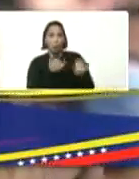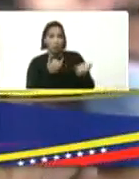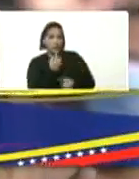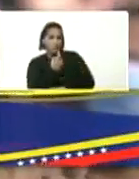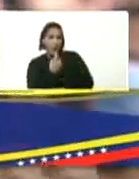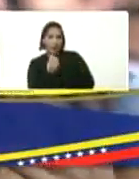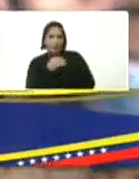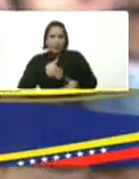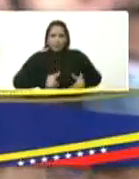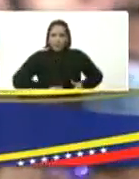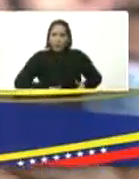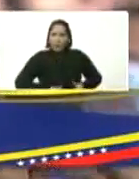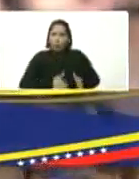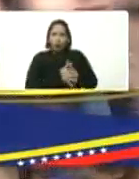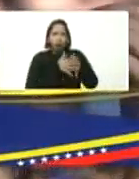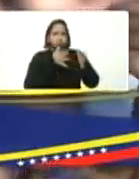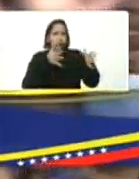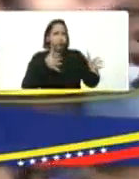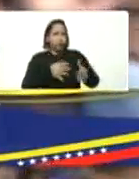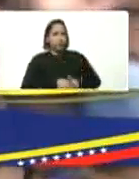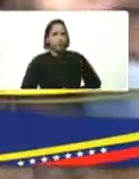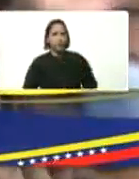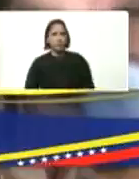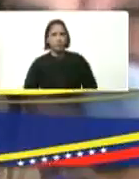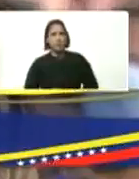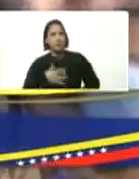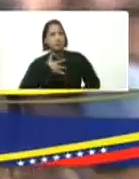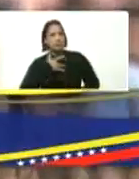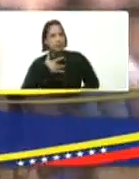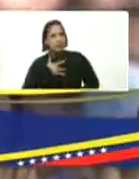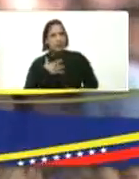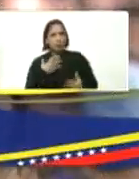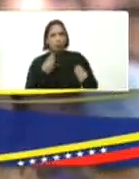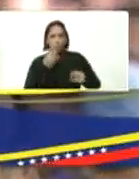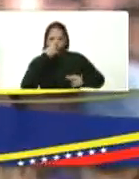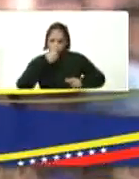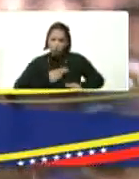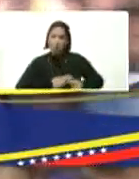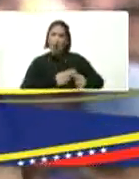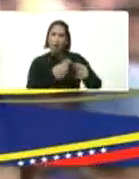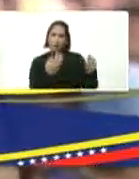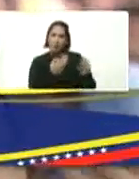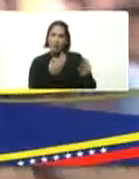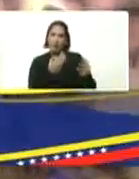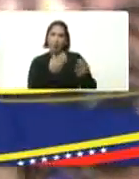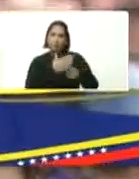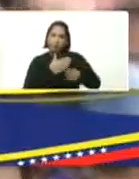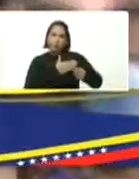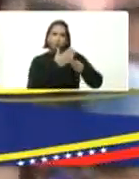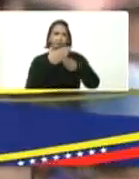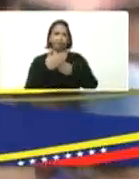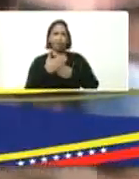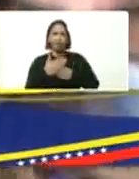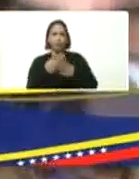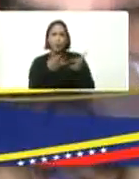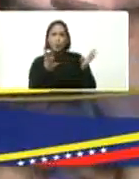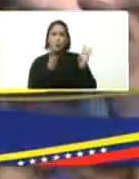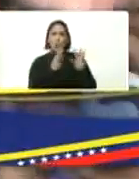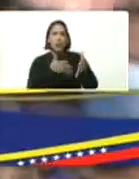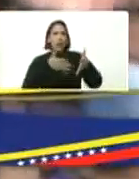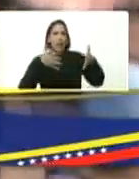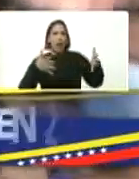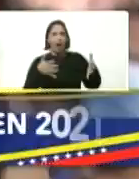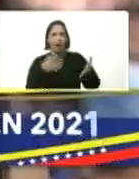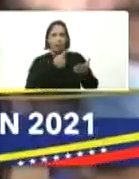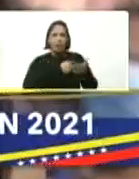El esfuerzo es muy grande. Me siento muy honrada, la verdad, de estar aquí y estar rodeada de estos grandes